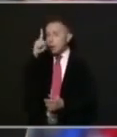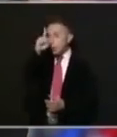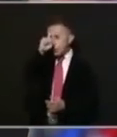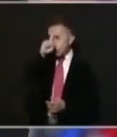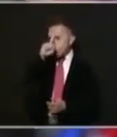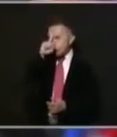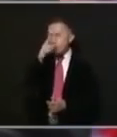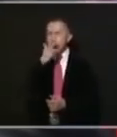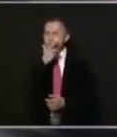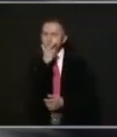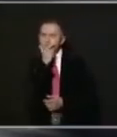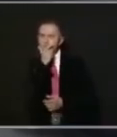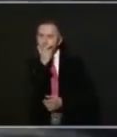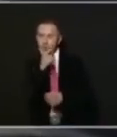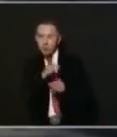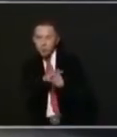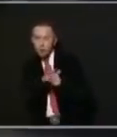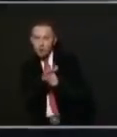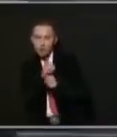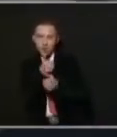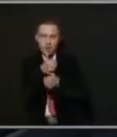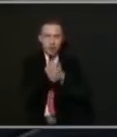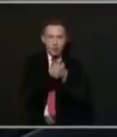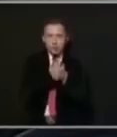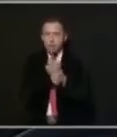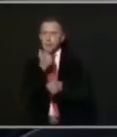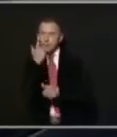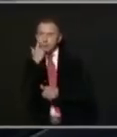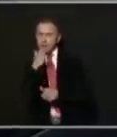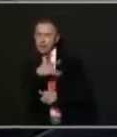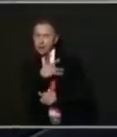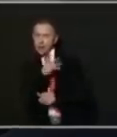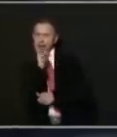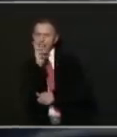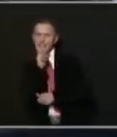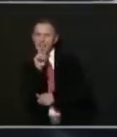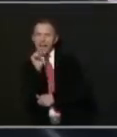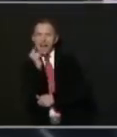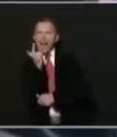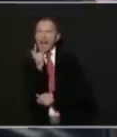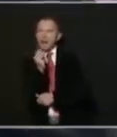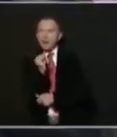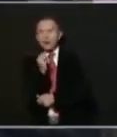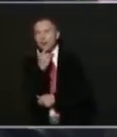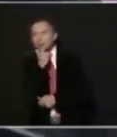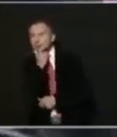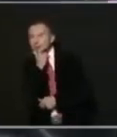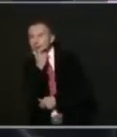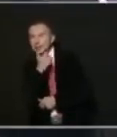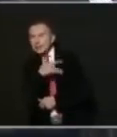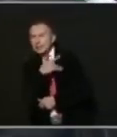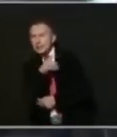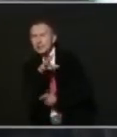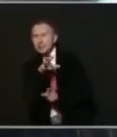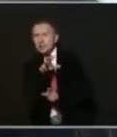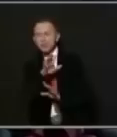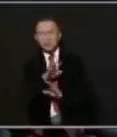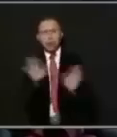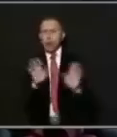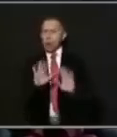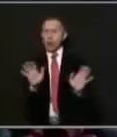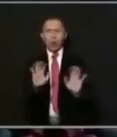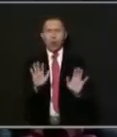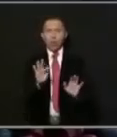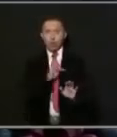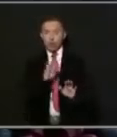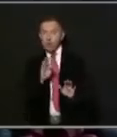alguna línea, alguna seña. Ya no, no se va a meter el